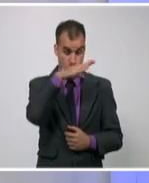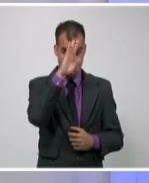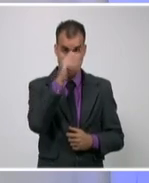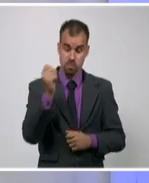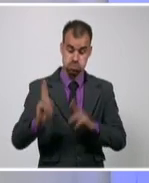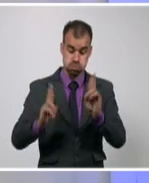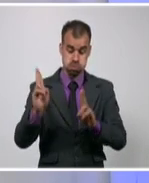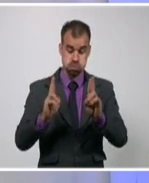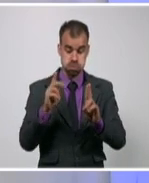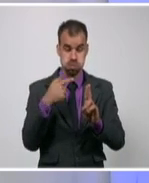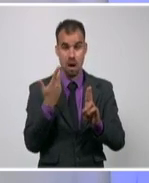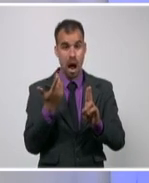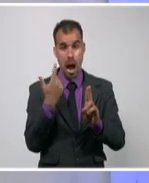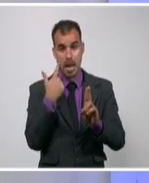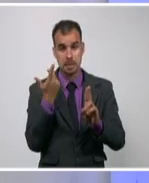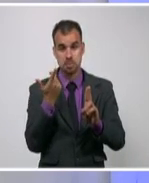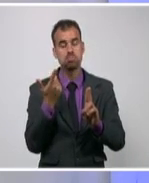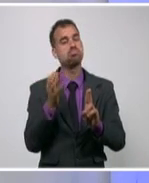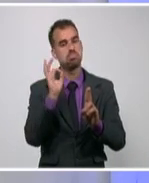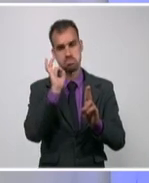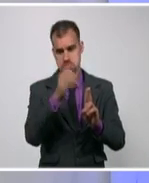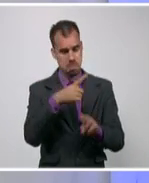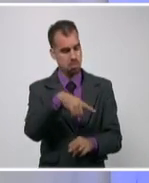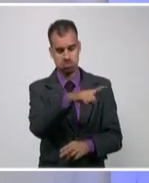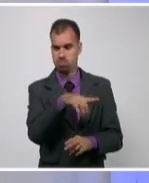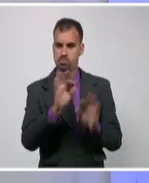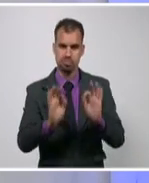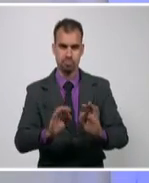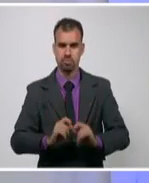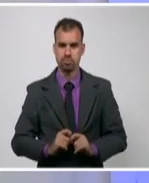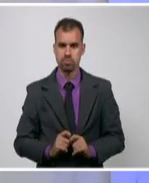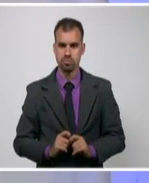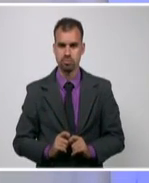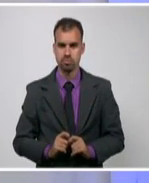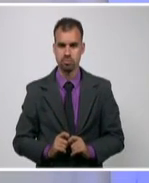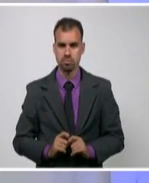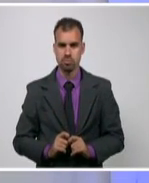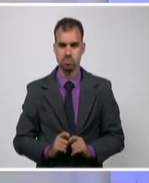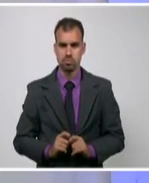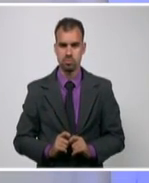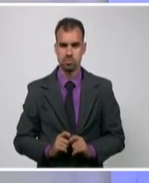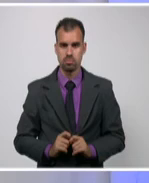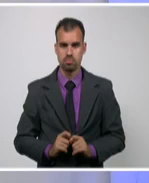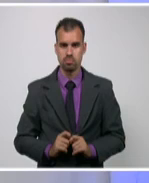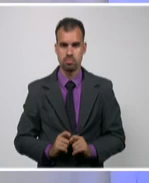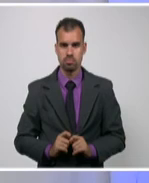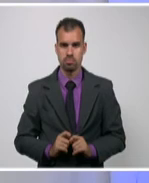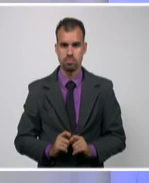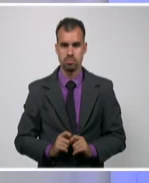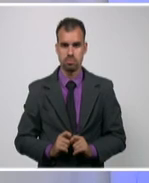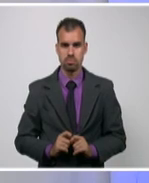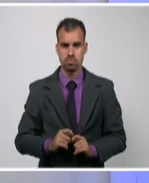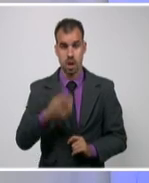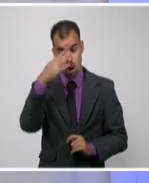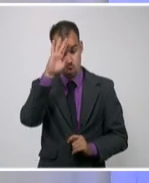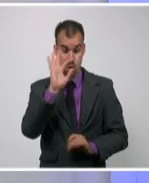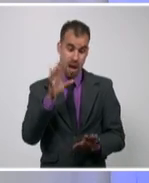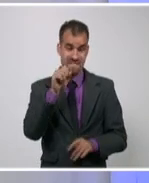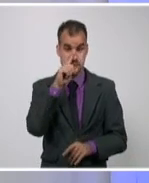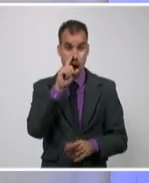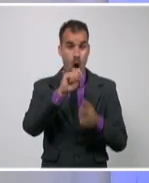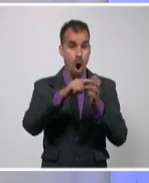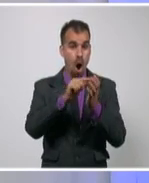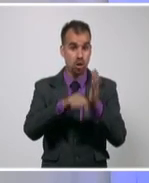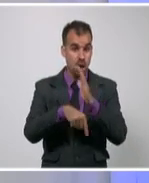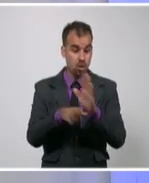seguiría teniendo la misma extensión territorial. Se despojaba así a Cuba de la posibilidad de poner fin al contrato, una